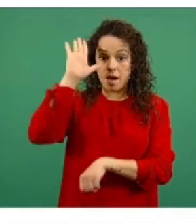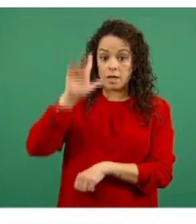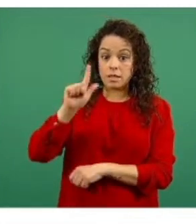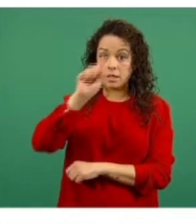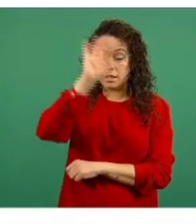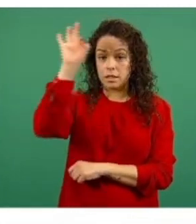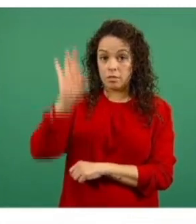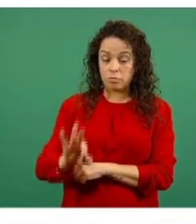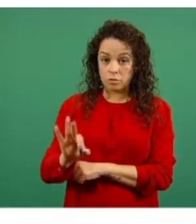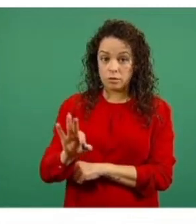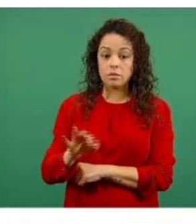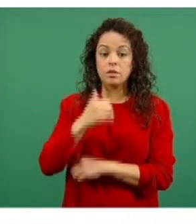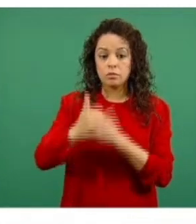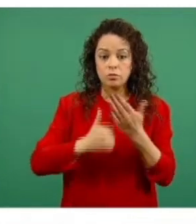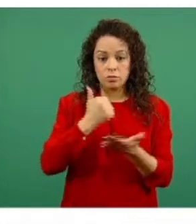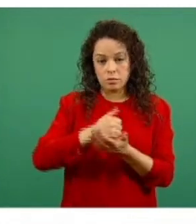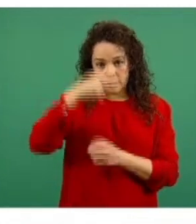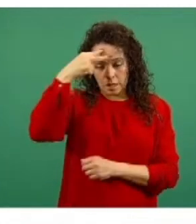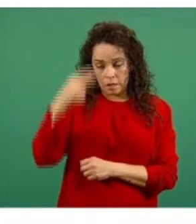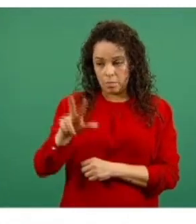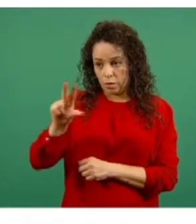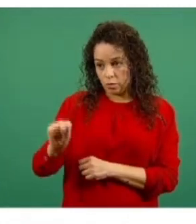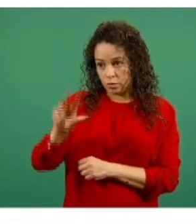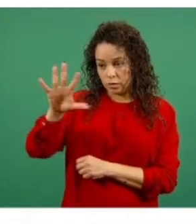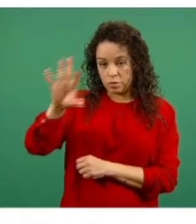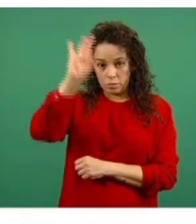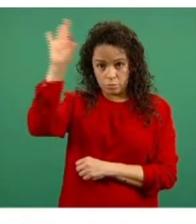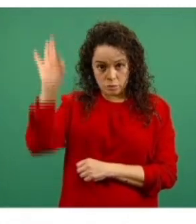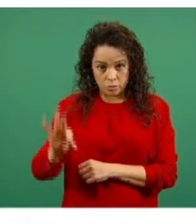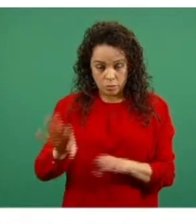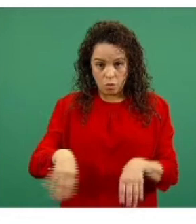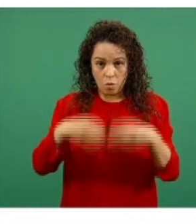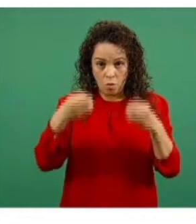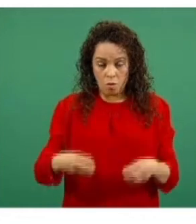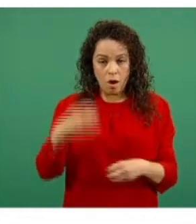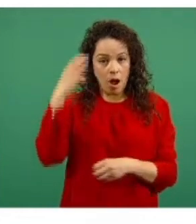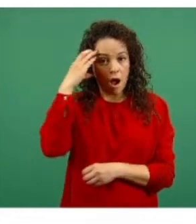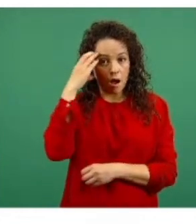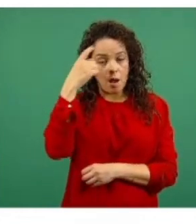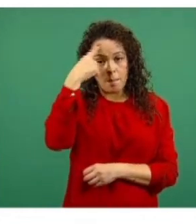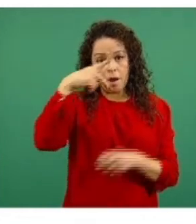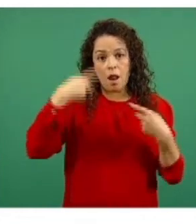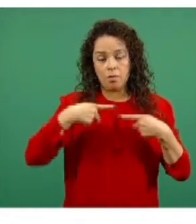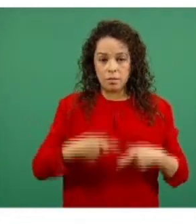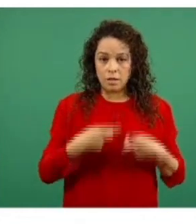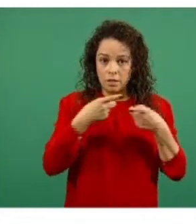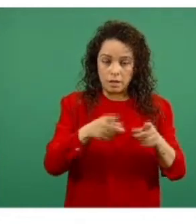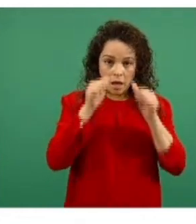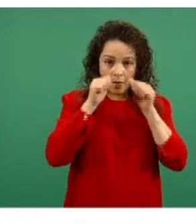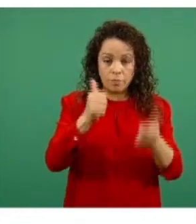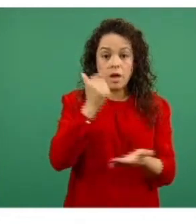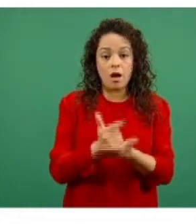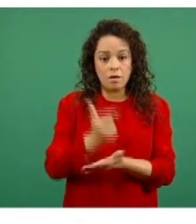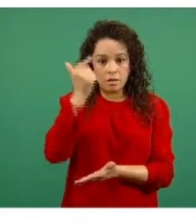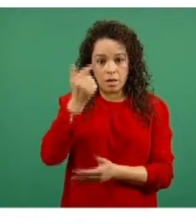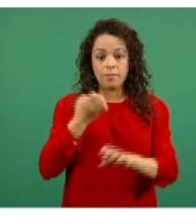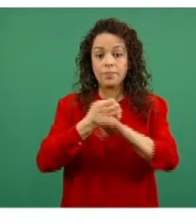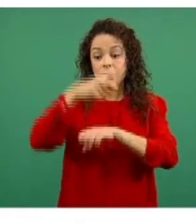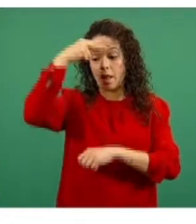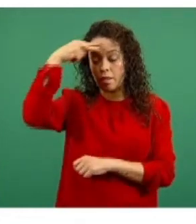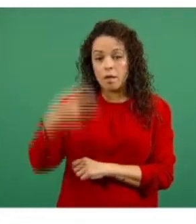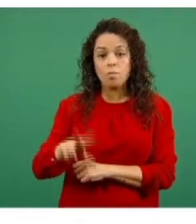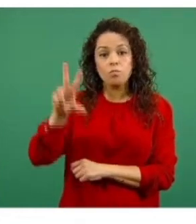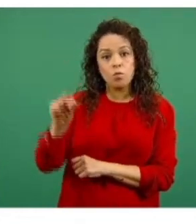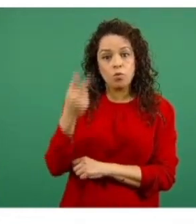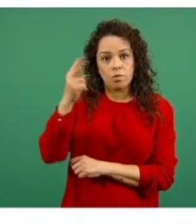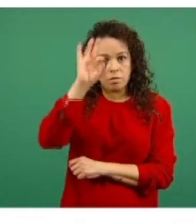70%, Ciudad de México con 85% de ocupación de camas críticas y Estado de México con 82%. Hay